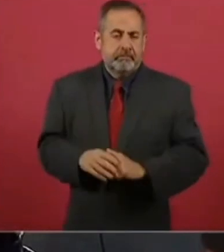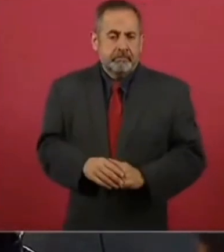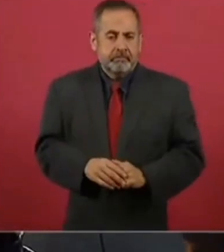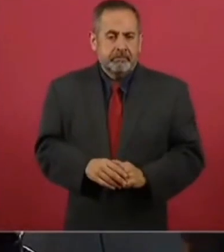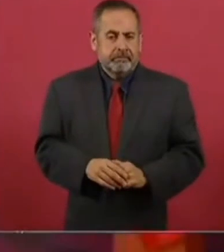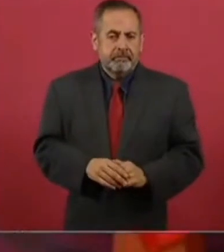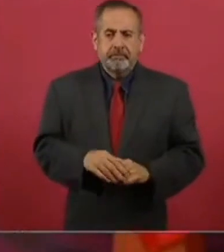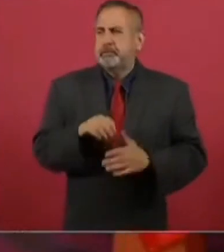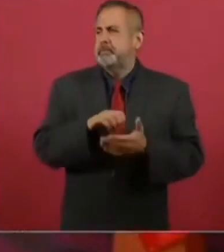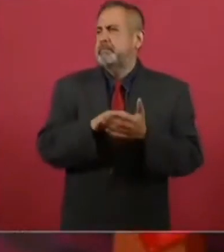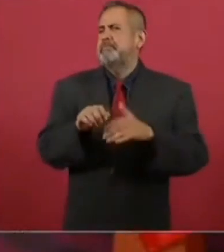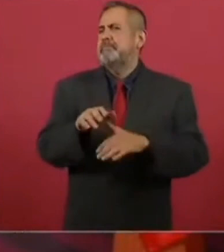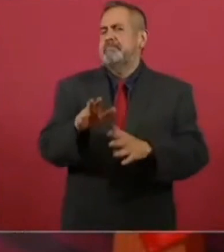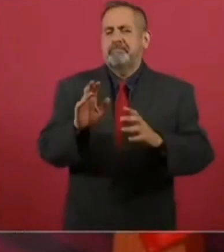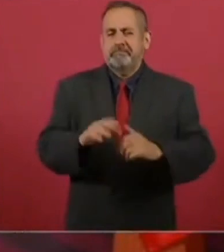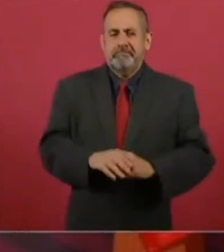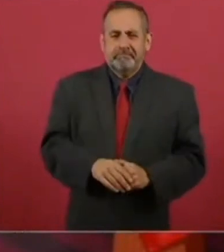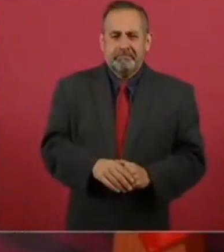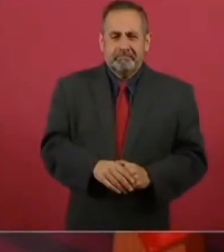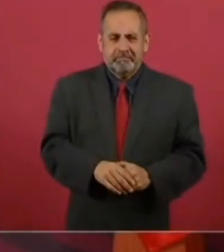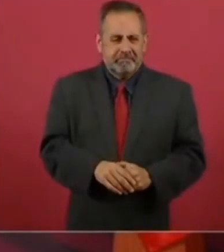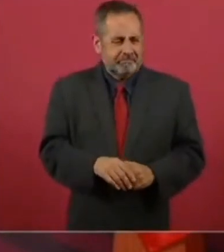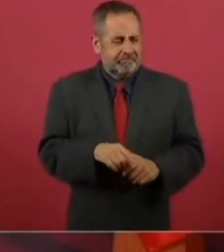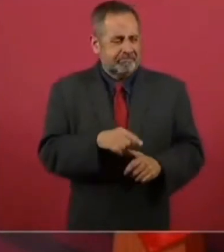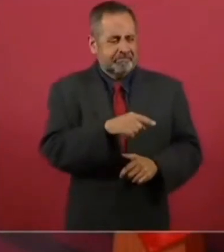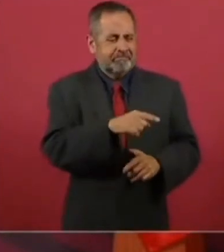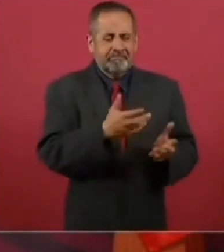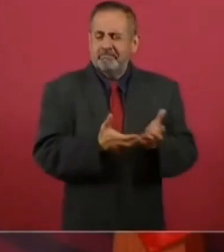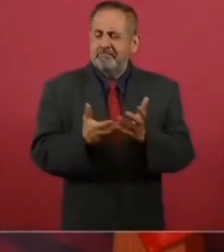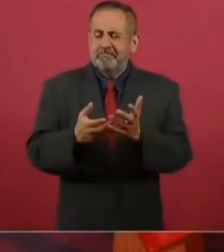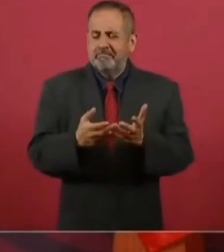Vamos a decir un producto chatarra,